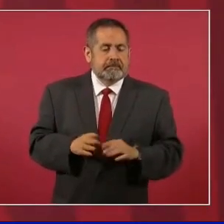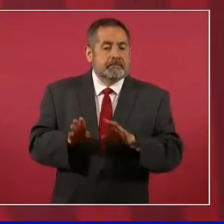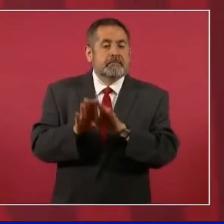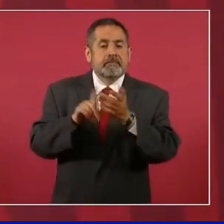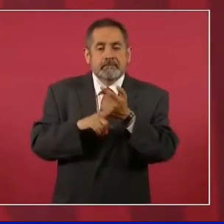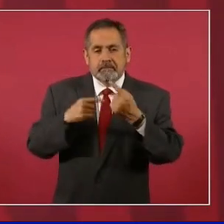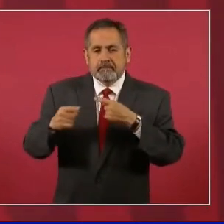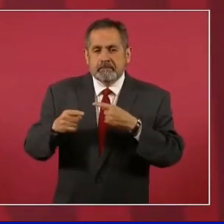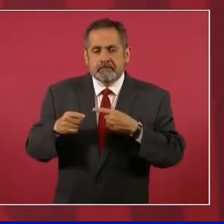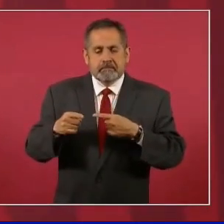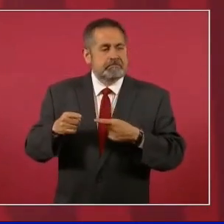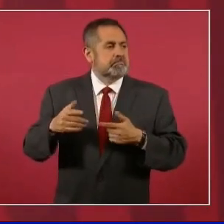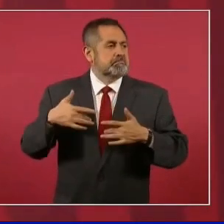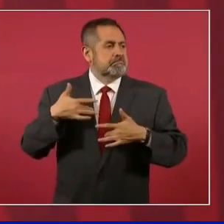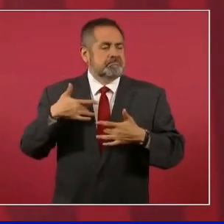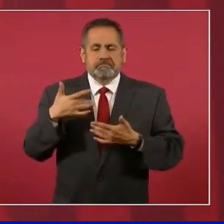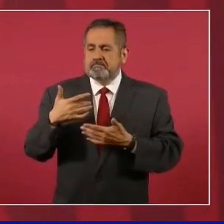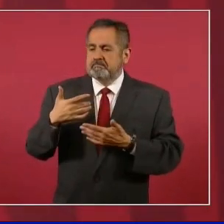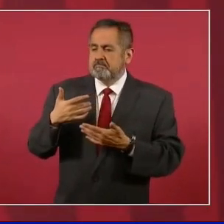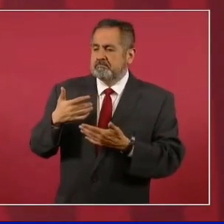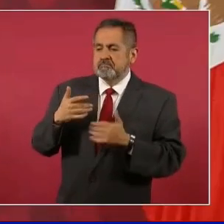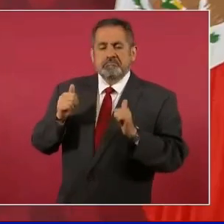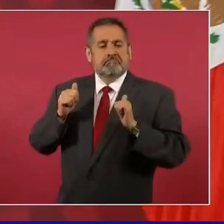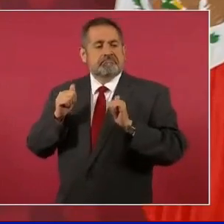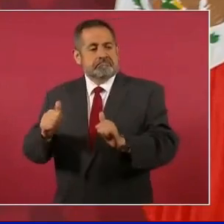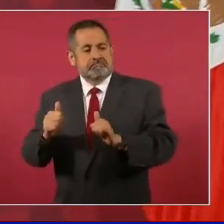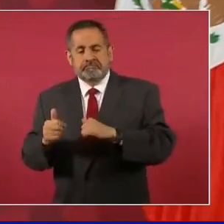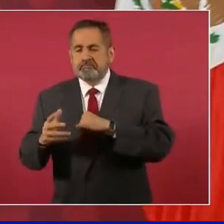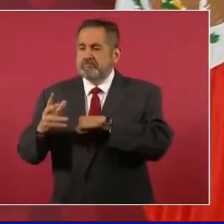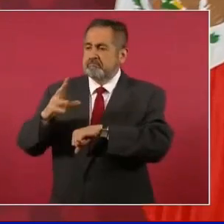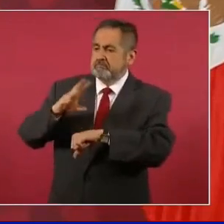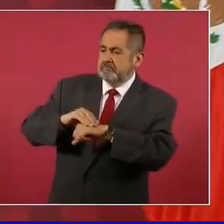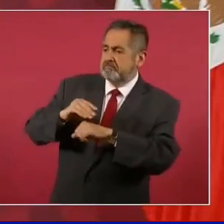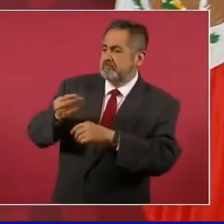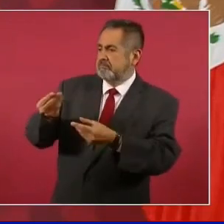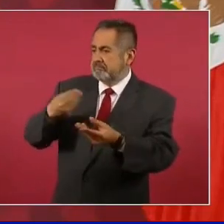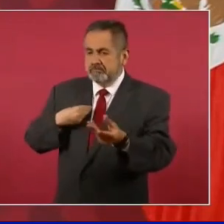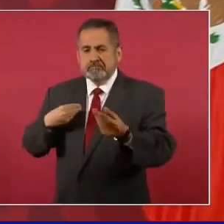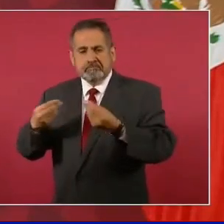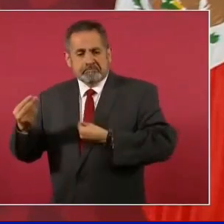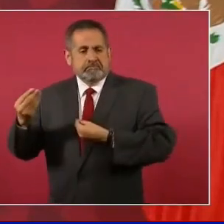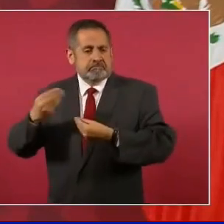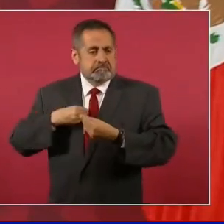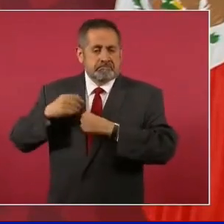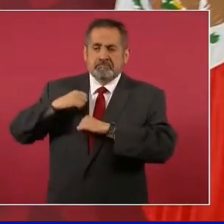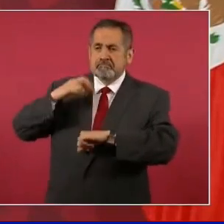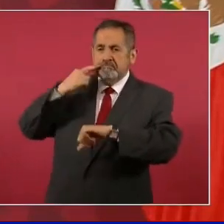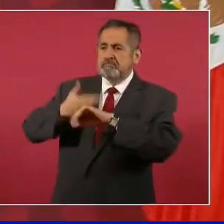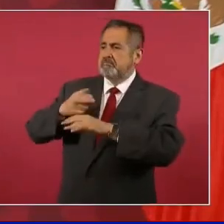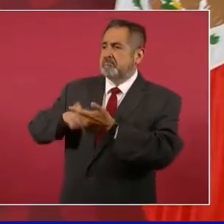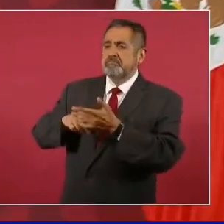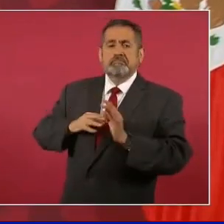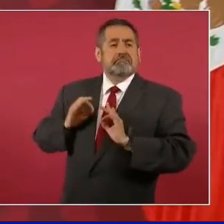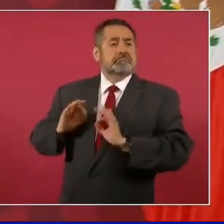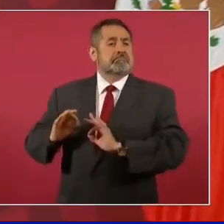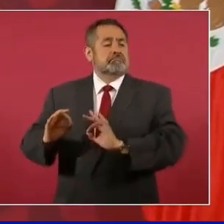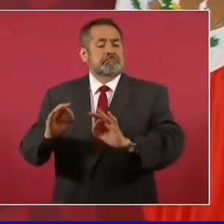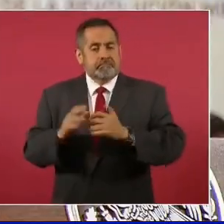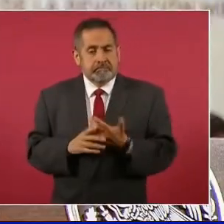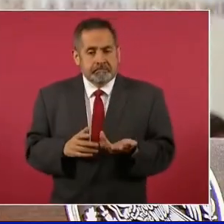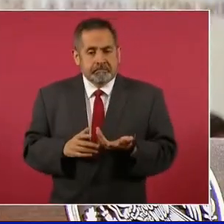tenían canonjías y luego, no solo en Acapulco, en otras partes,